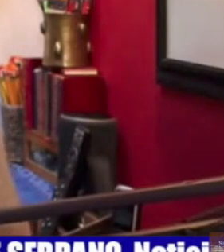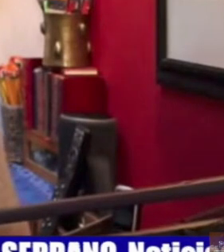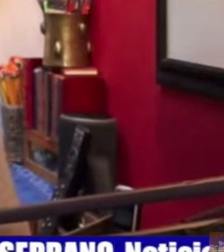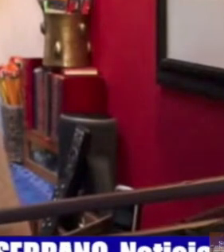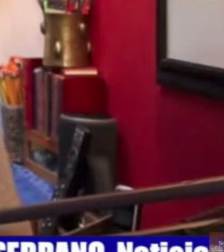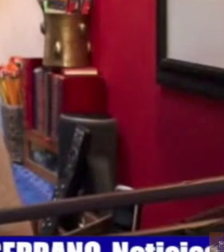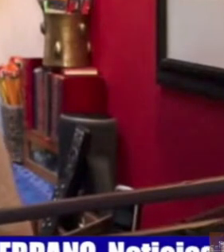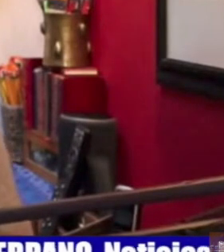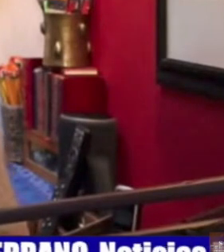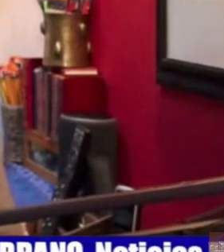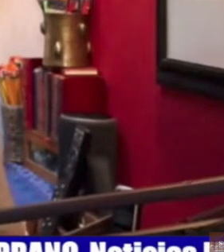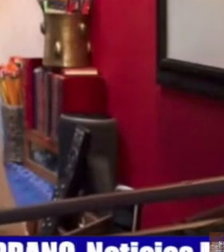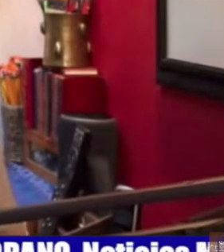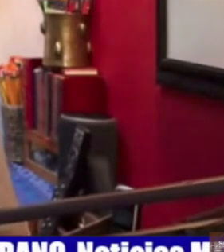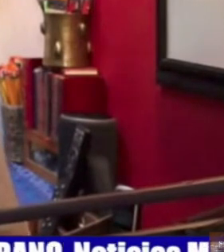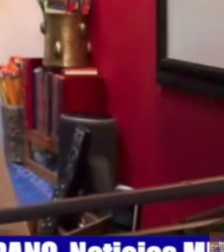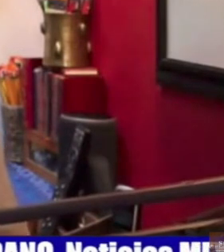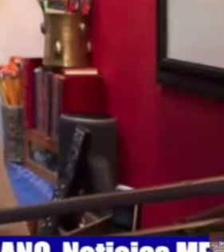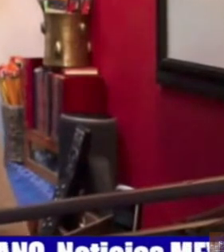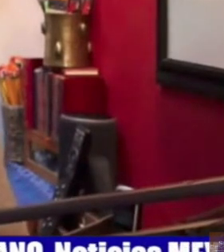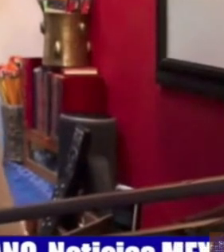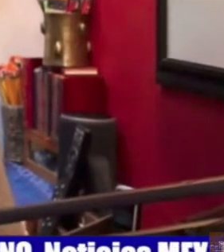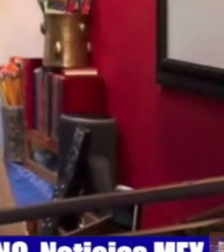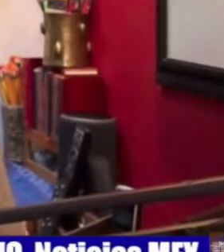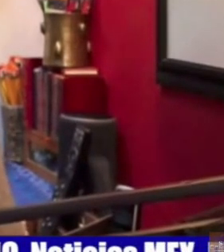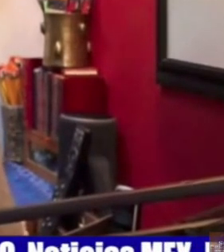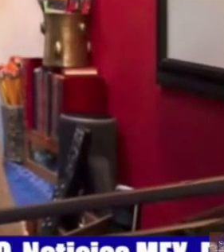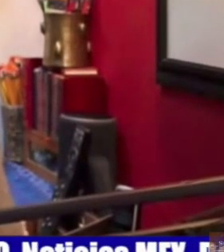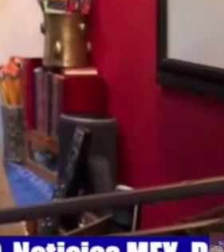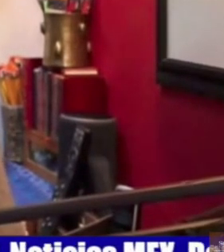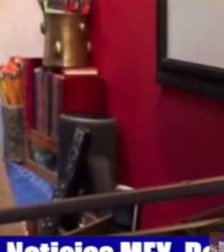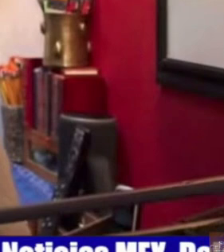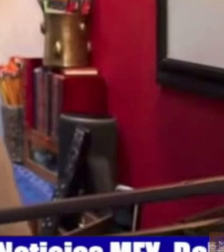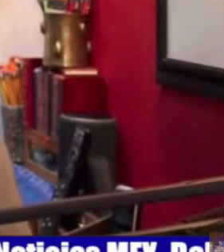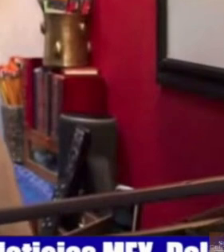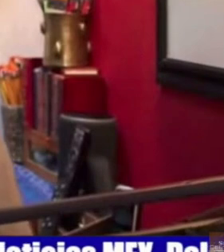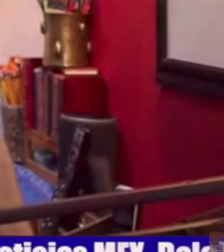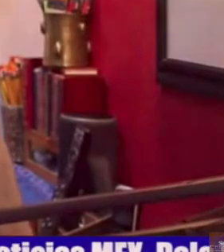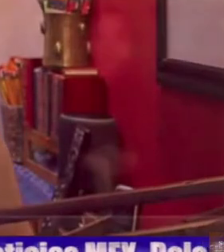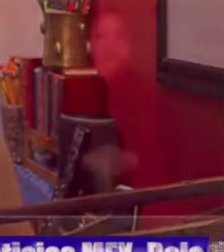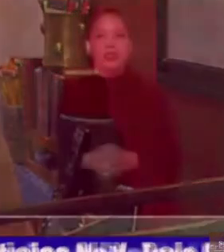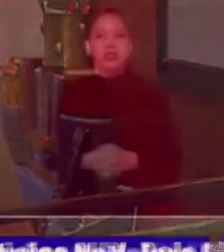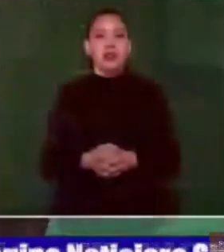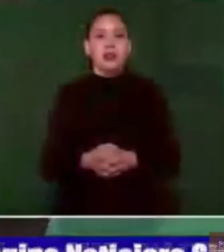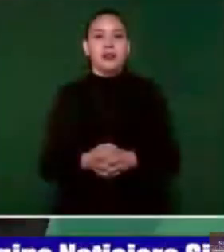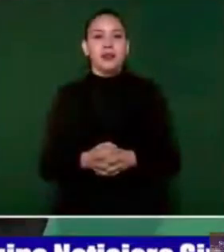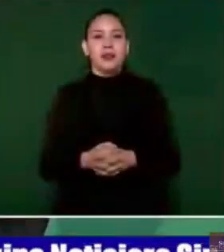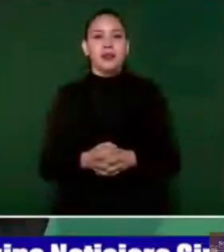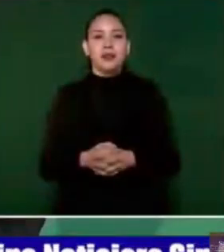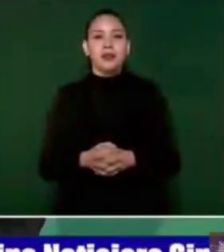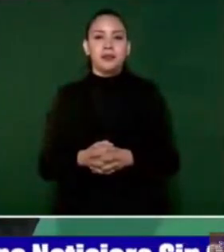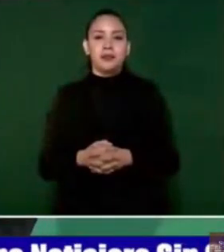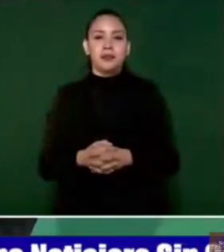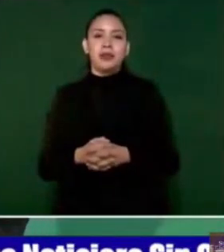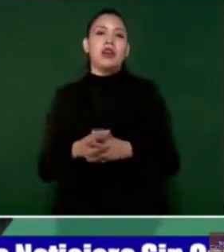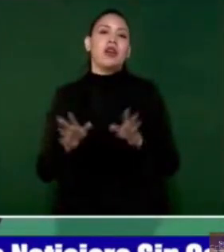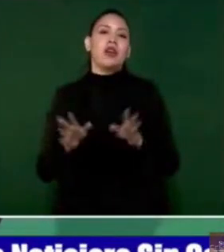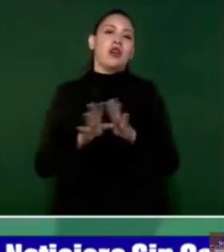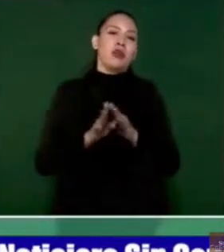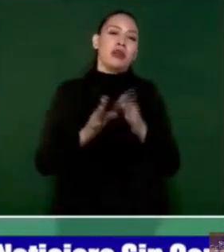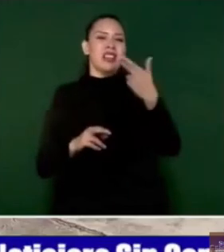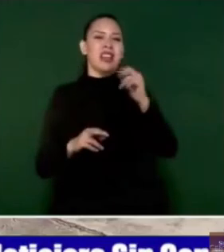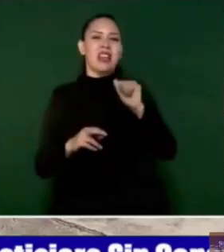el periodista serio, que tiene los pies en la tierra, tiene que pensar antes el contexto. Vamos a hablar de este